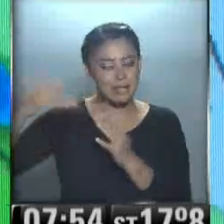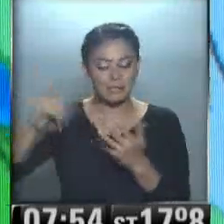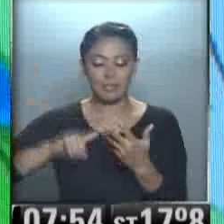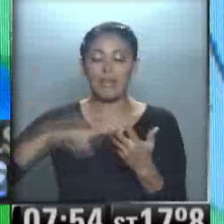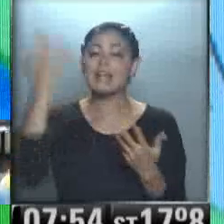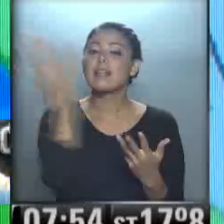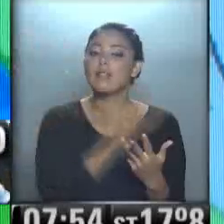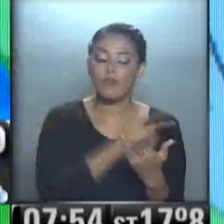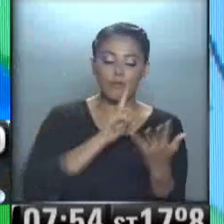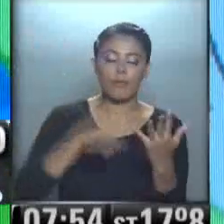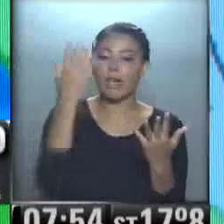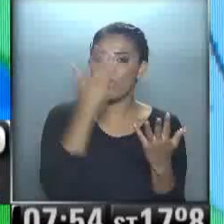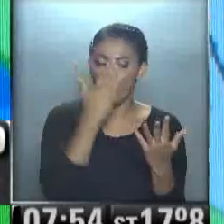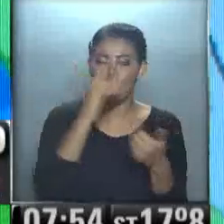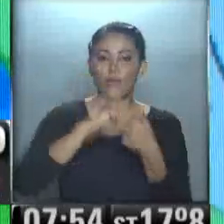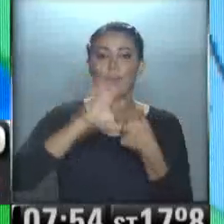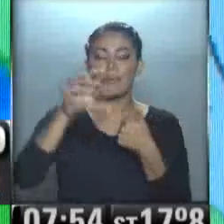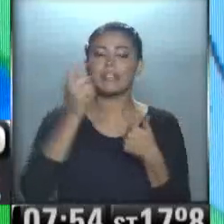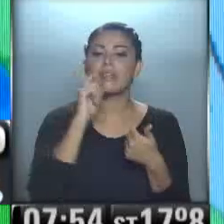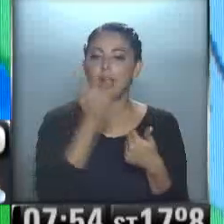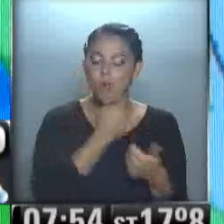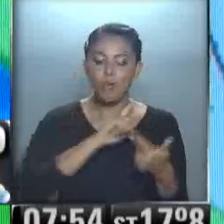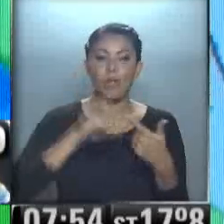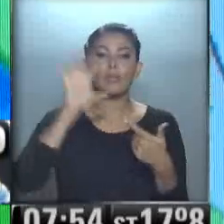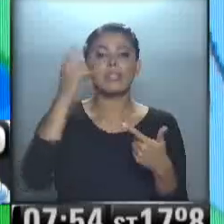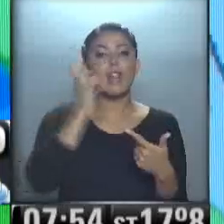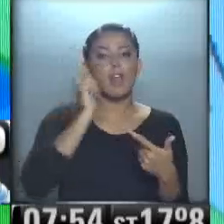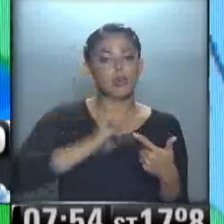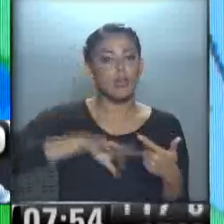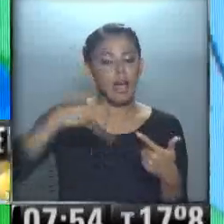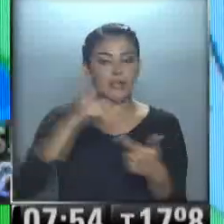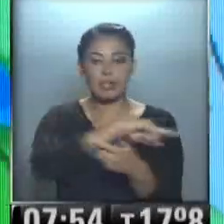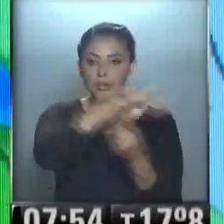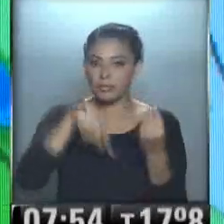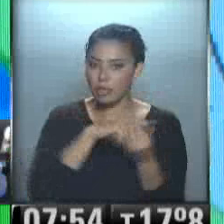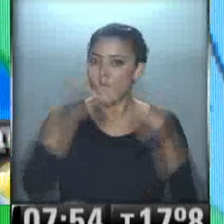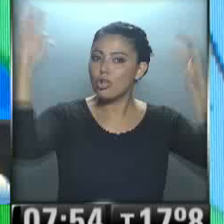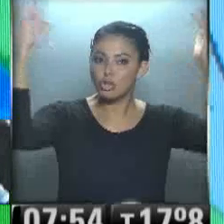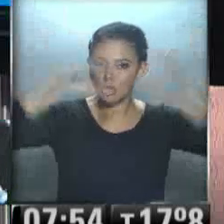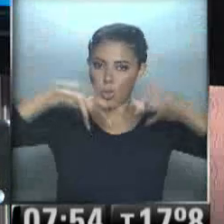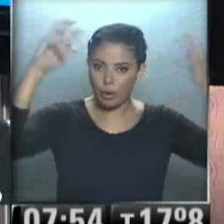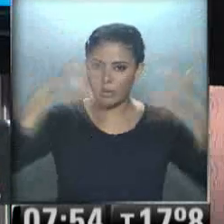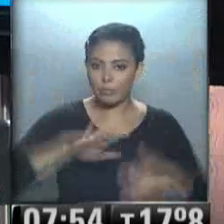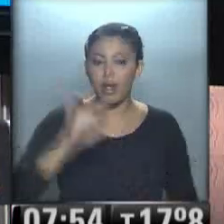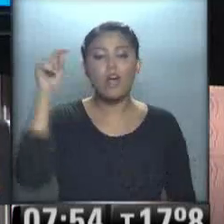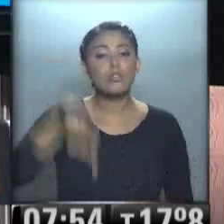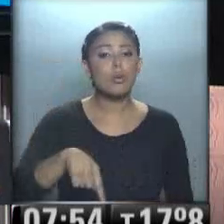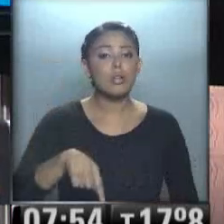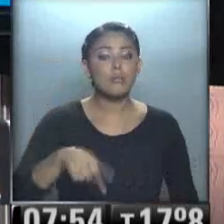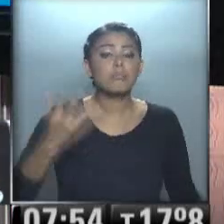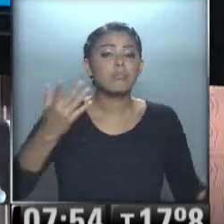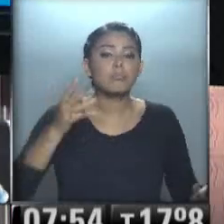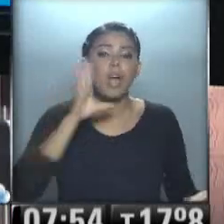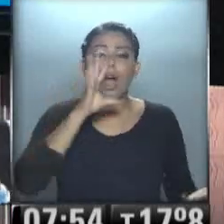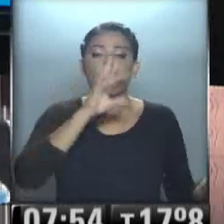Santa Fe, Córdoba, San Luis, este de La Rioja, lluvia. Extremo sur de la Patagonia, apenas